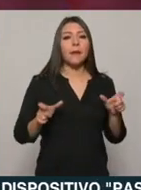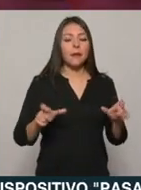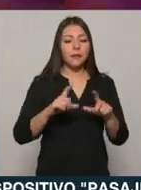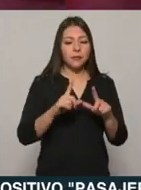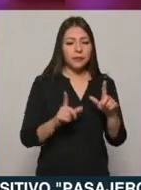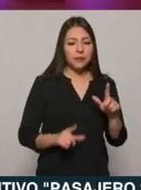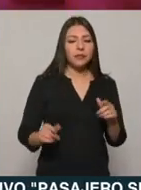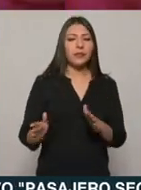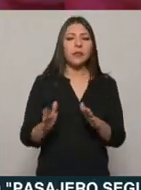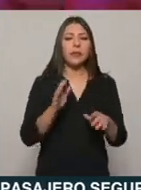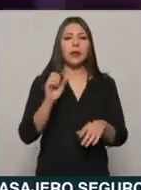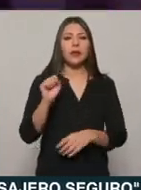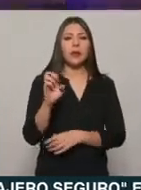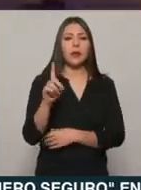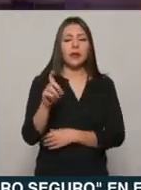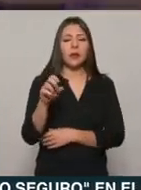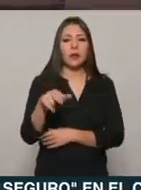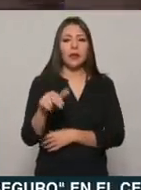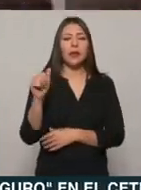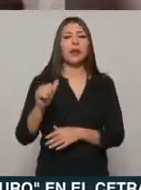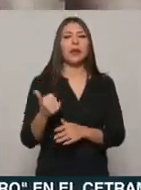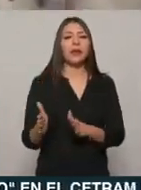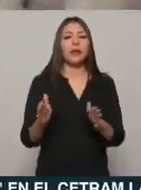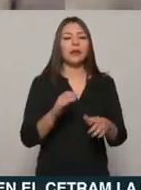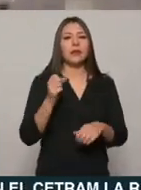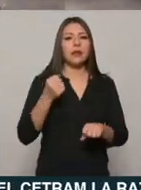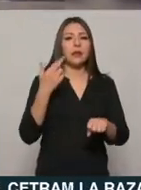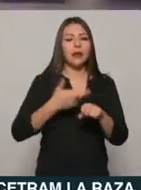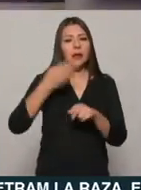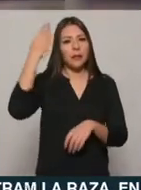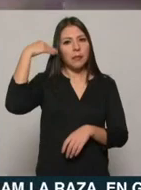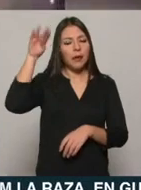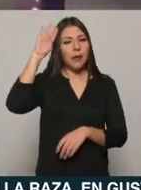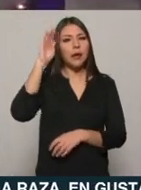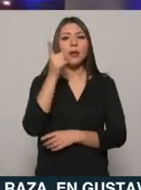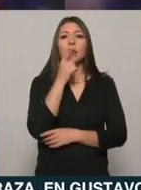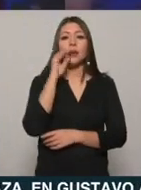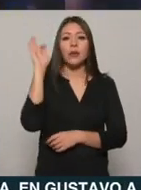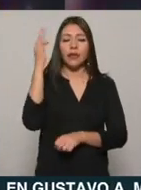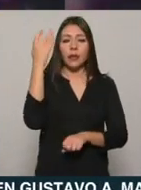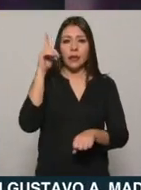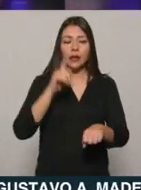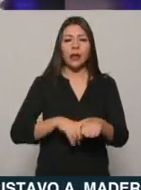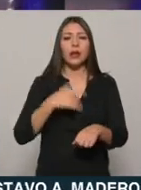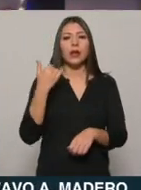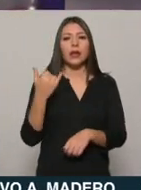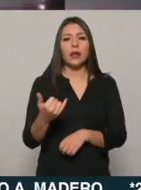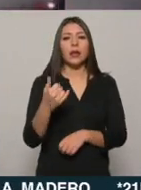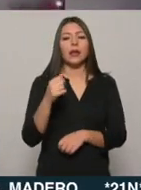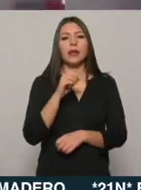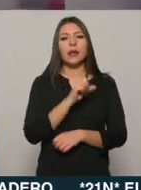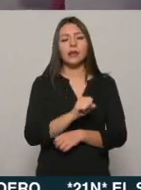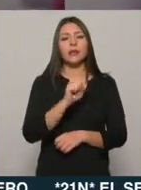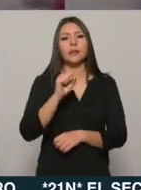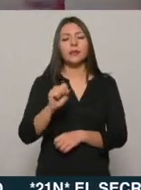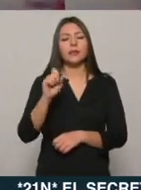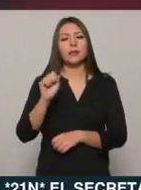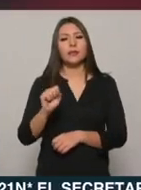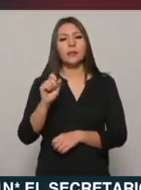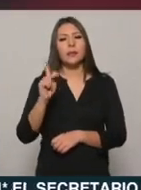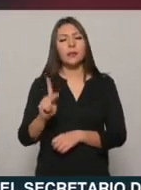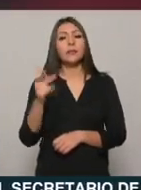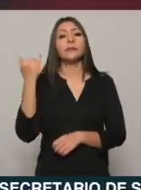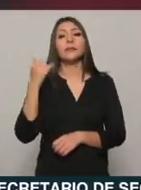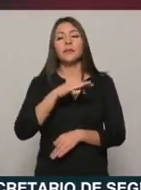la Secretaría de la Defensa Nacional, la Secretaría de Marina, la Policía Federal y la Secretaría de Seguridad Pública. Por su parte,